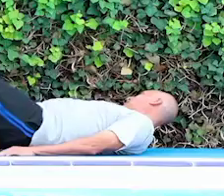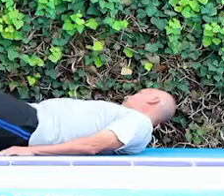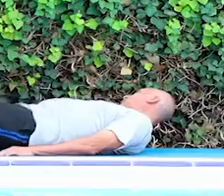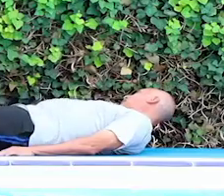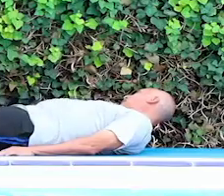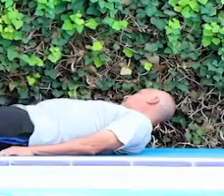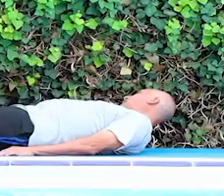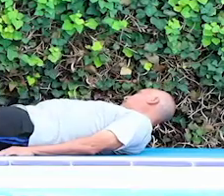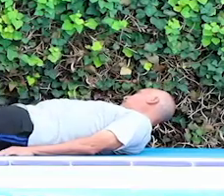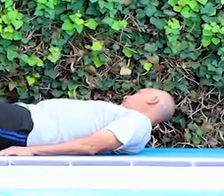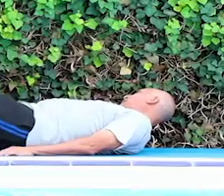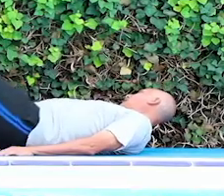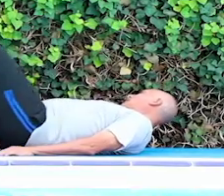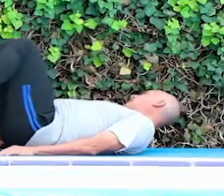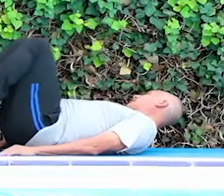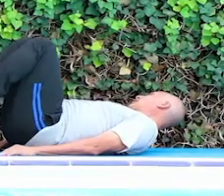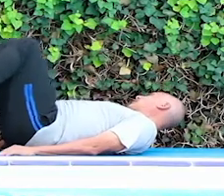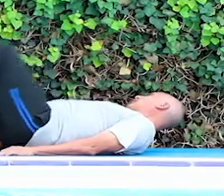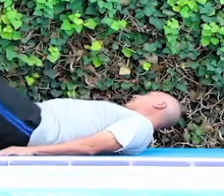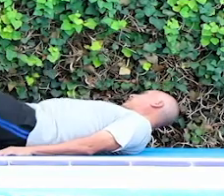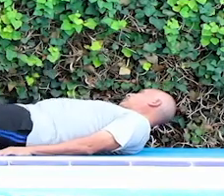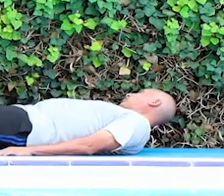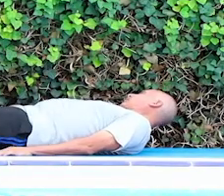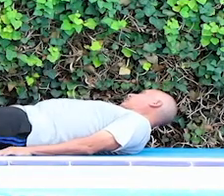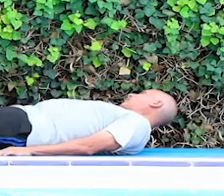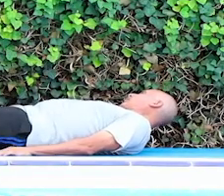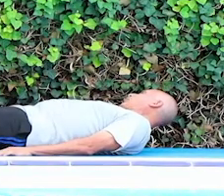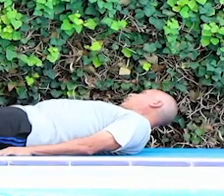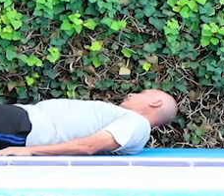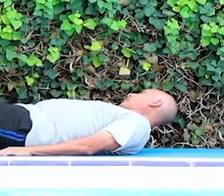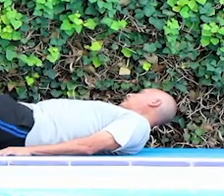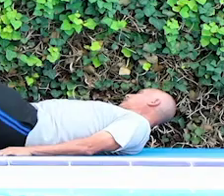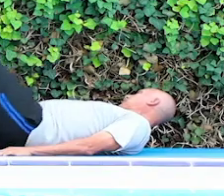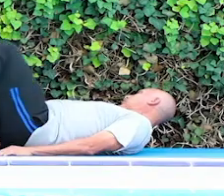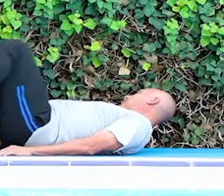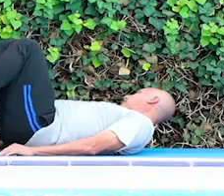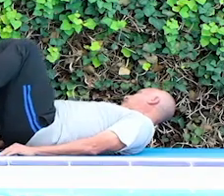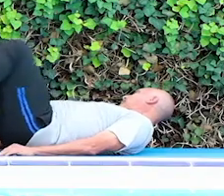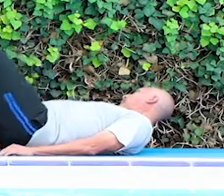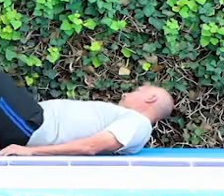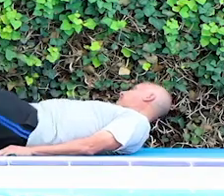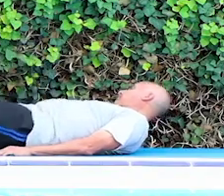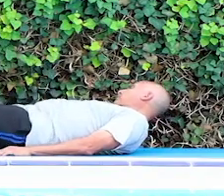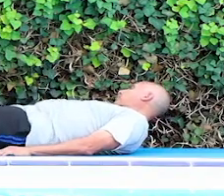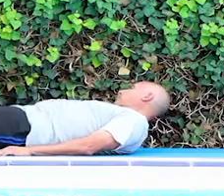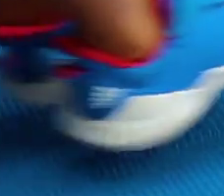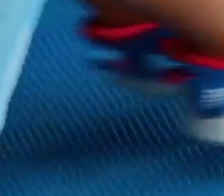2, respira. Trata de que no peguen tus talones. Muy bien.